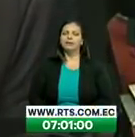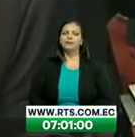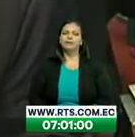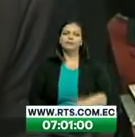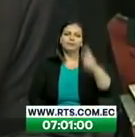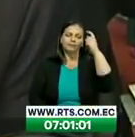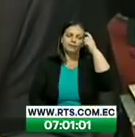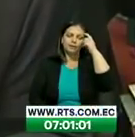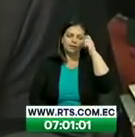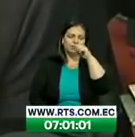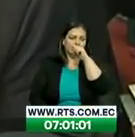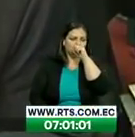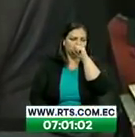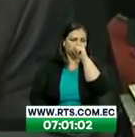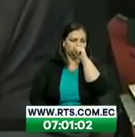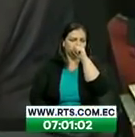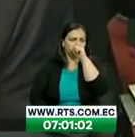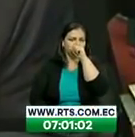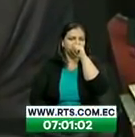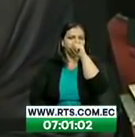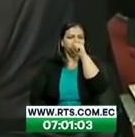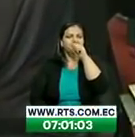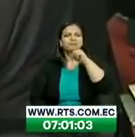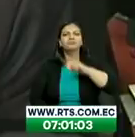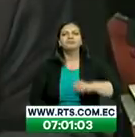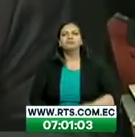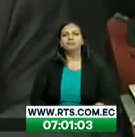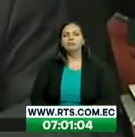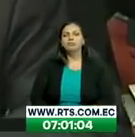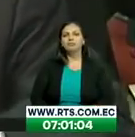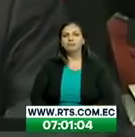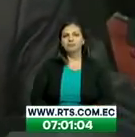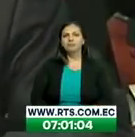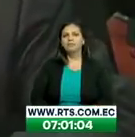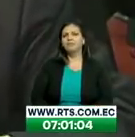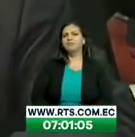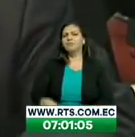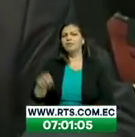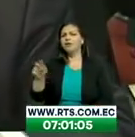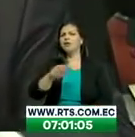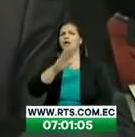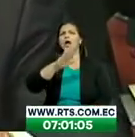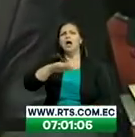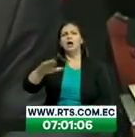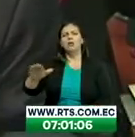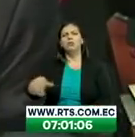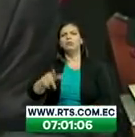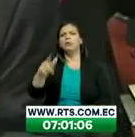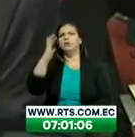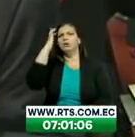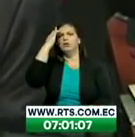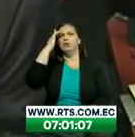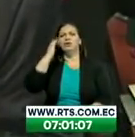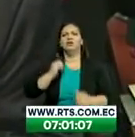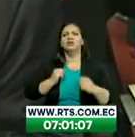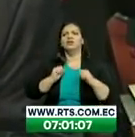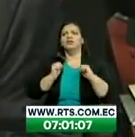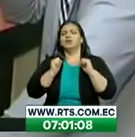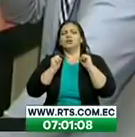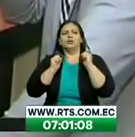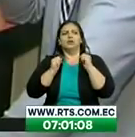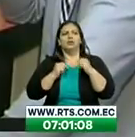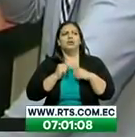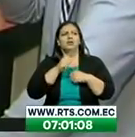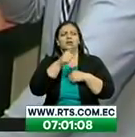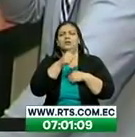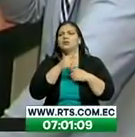parece ser que los chicos, las chicas estaban preocupados con la ansiedad de venir a su establecimiento. En